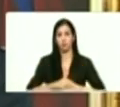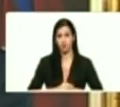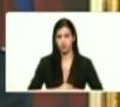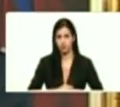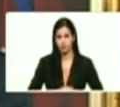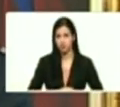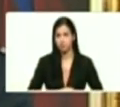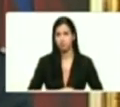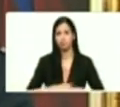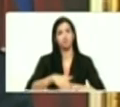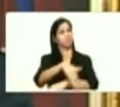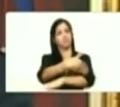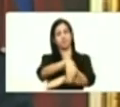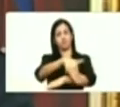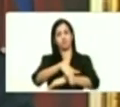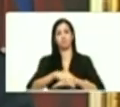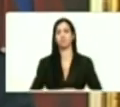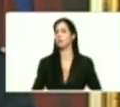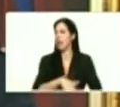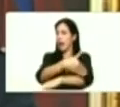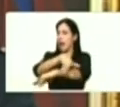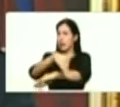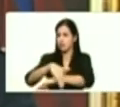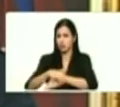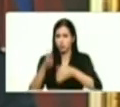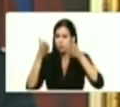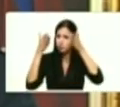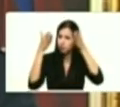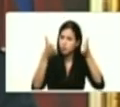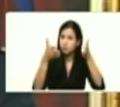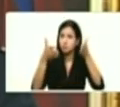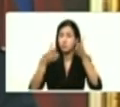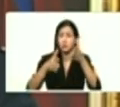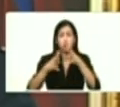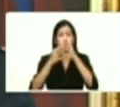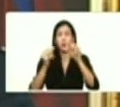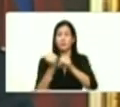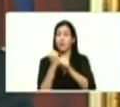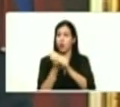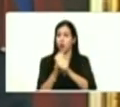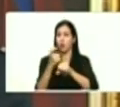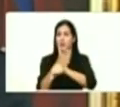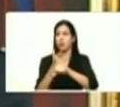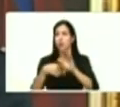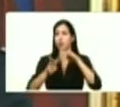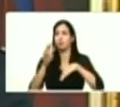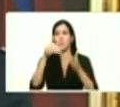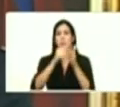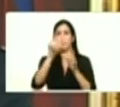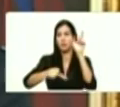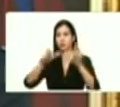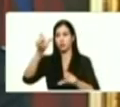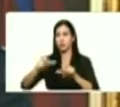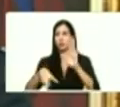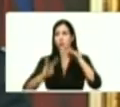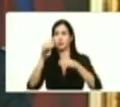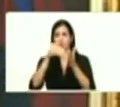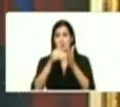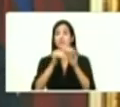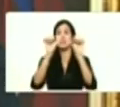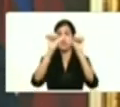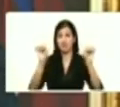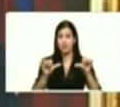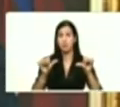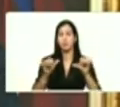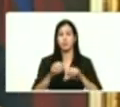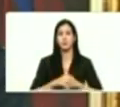cielo abierto orientar toda la fuerza que tenemos de esos 12 mil bodegueros de esos 12 mil sistemas